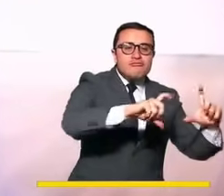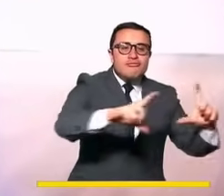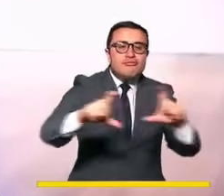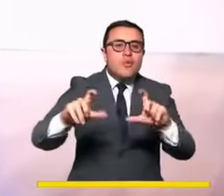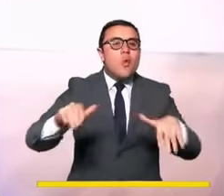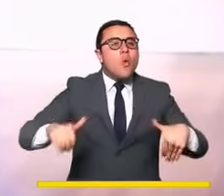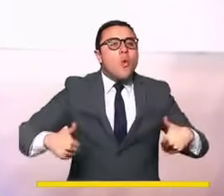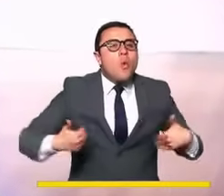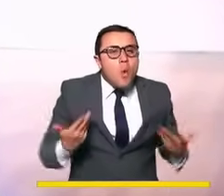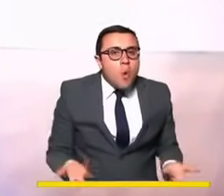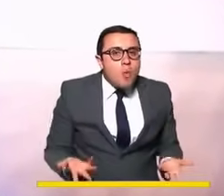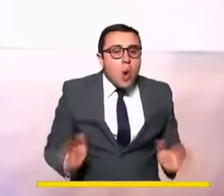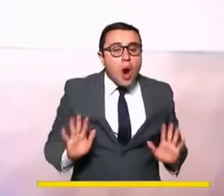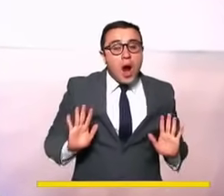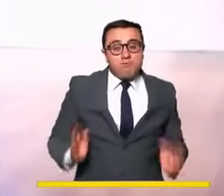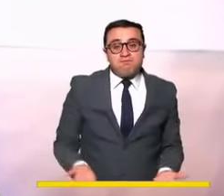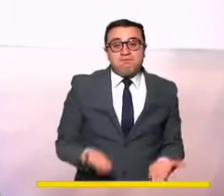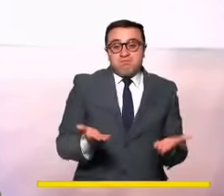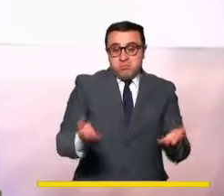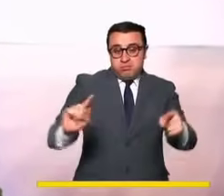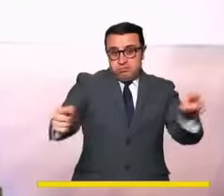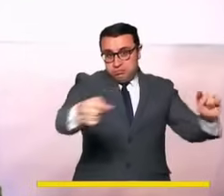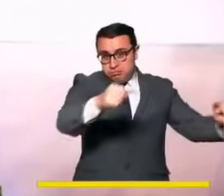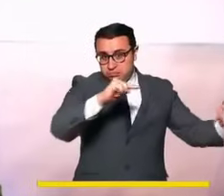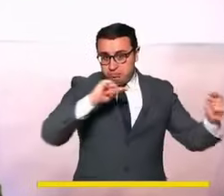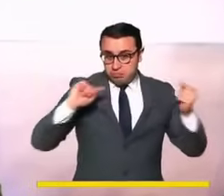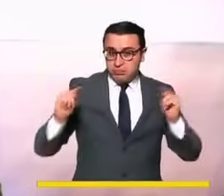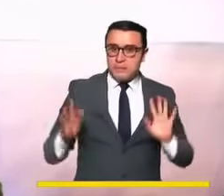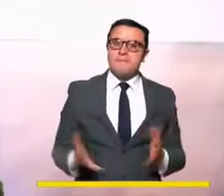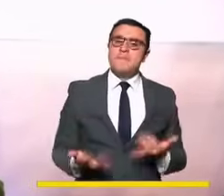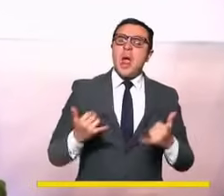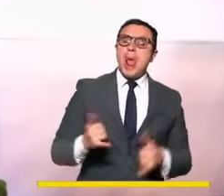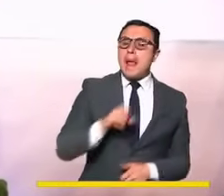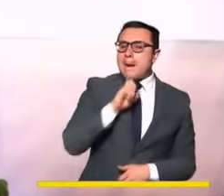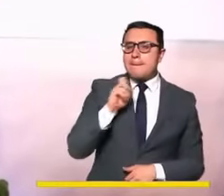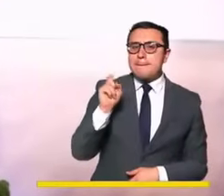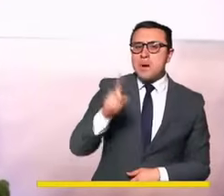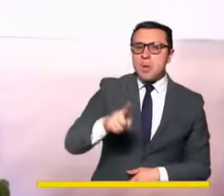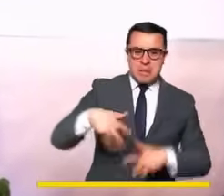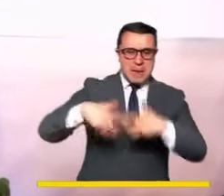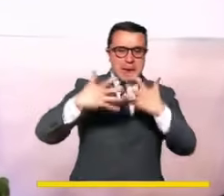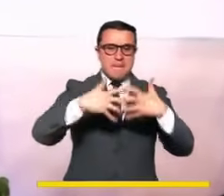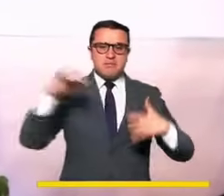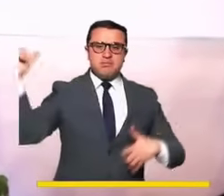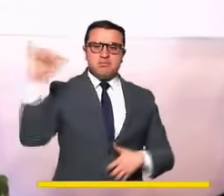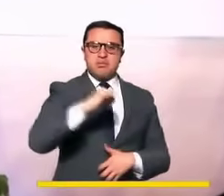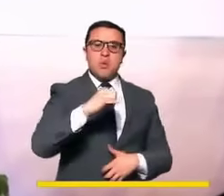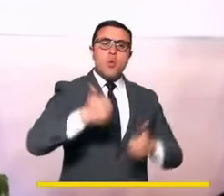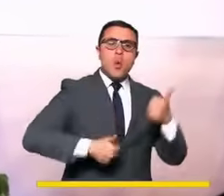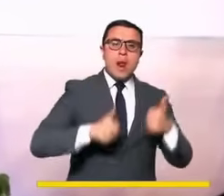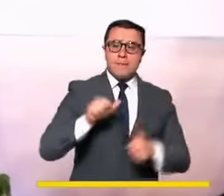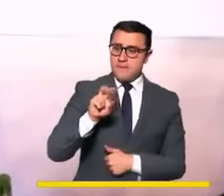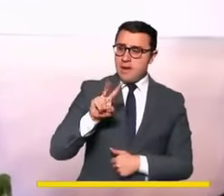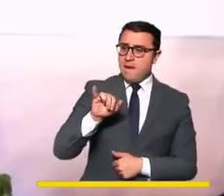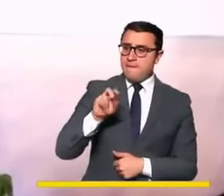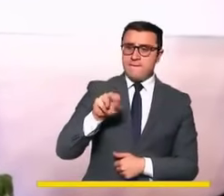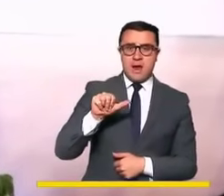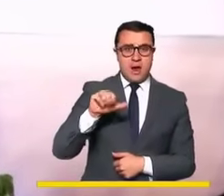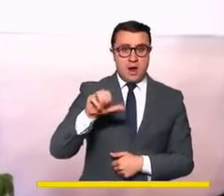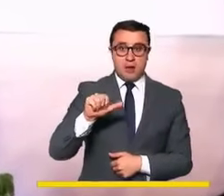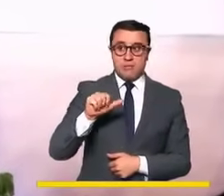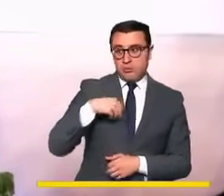Dejo esto en discusión. Ahora, ¿qué compañías aéreas llegan ahí? Avianca, con el debido respeto.